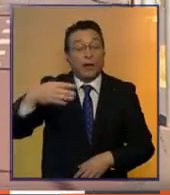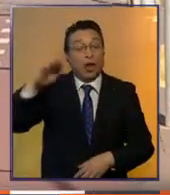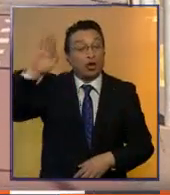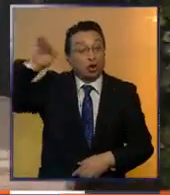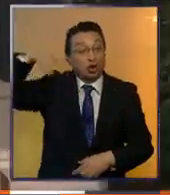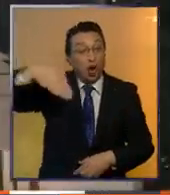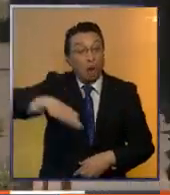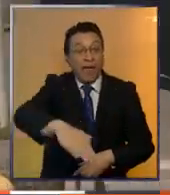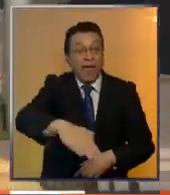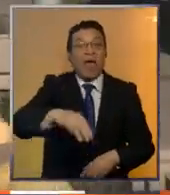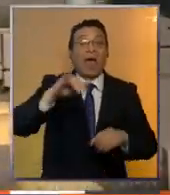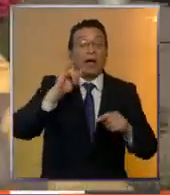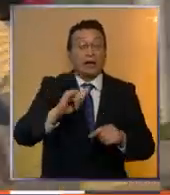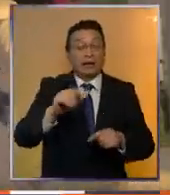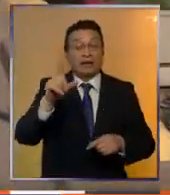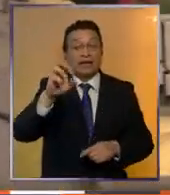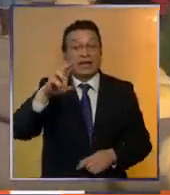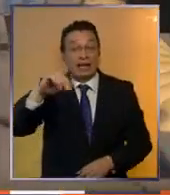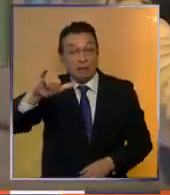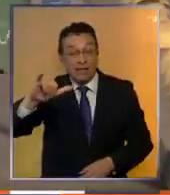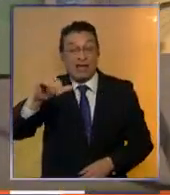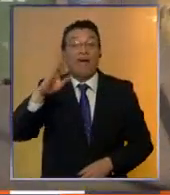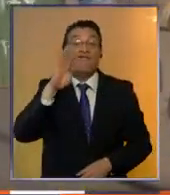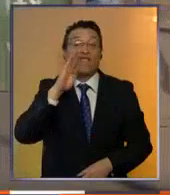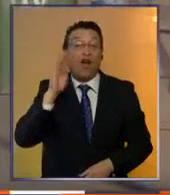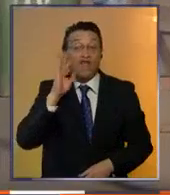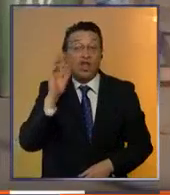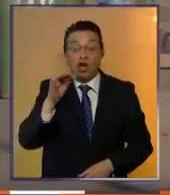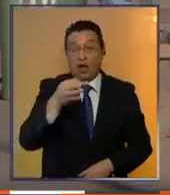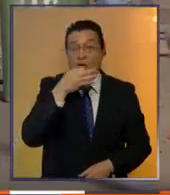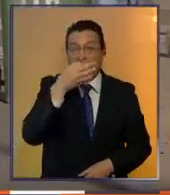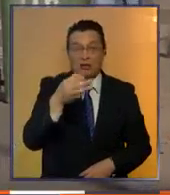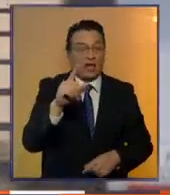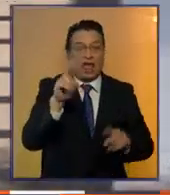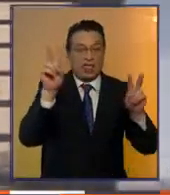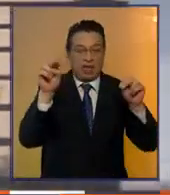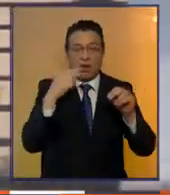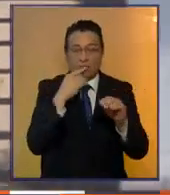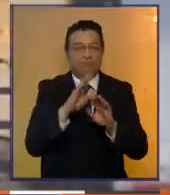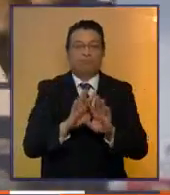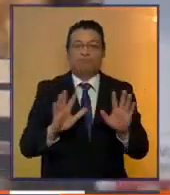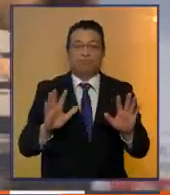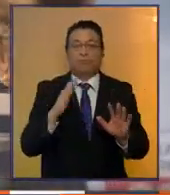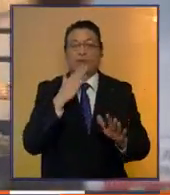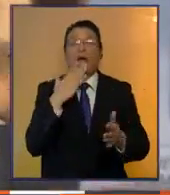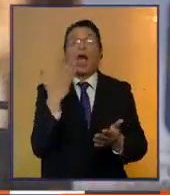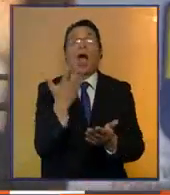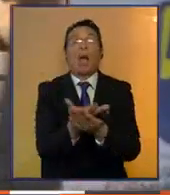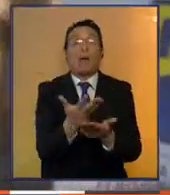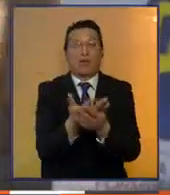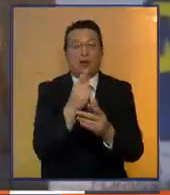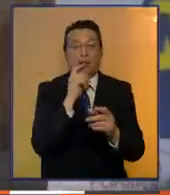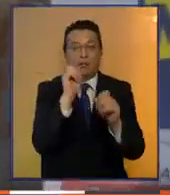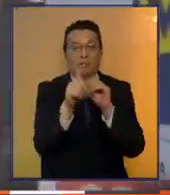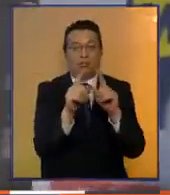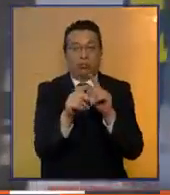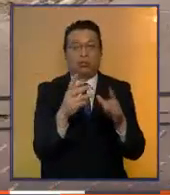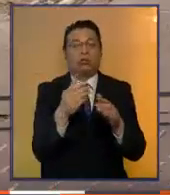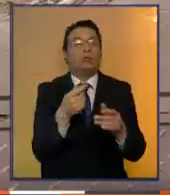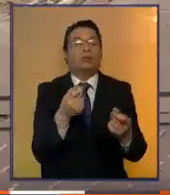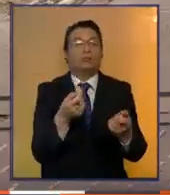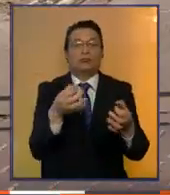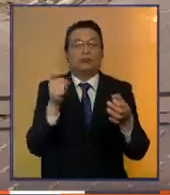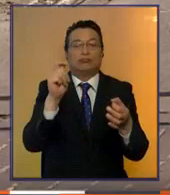la seremi de salud del bío bío declinaron a hablar del tema en el contexto de la apelación que presentaron para revertir las sentencias